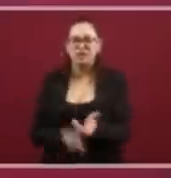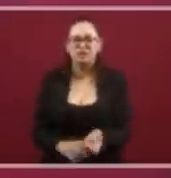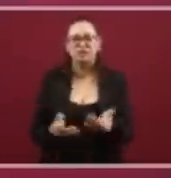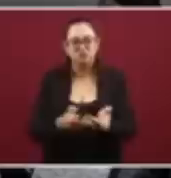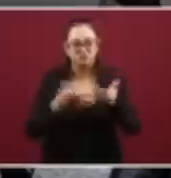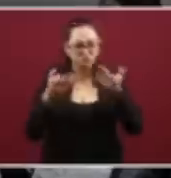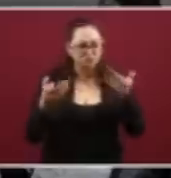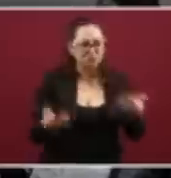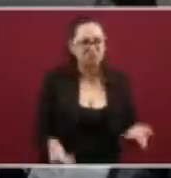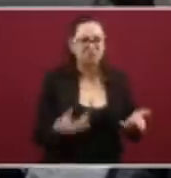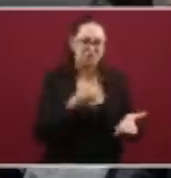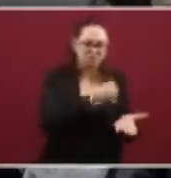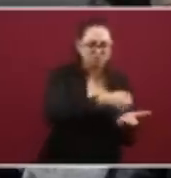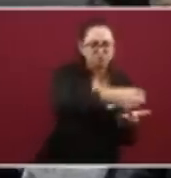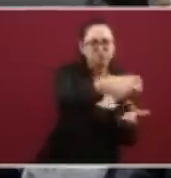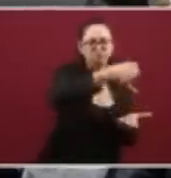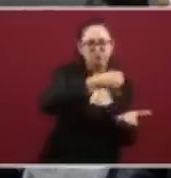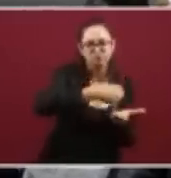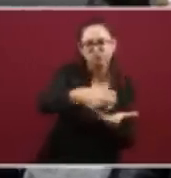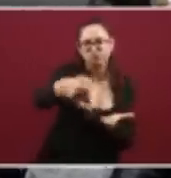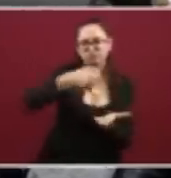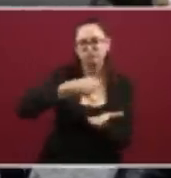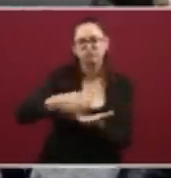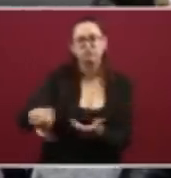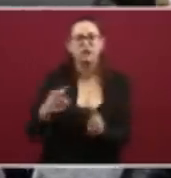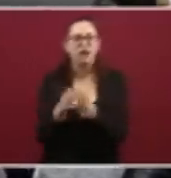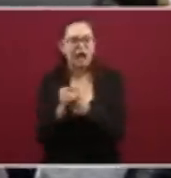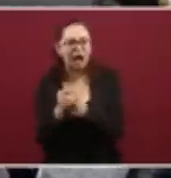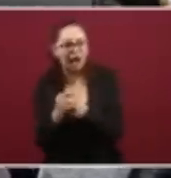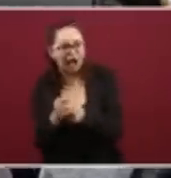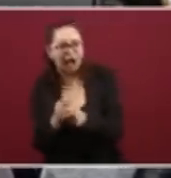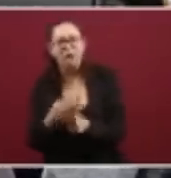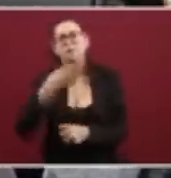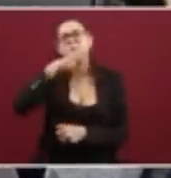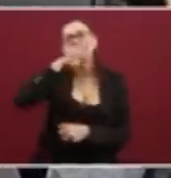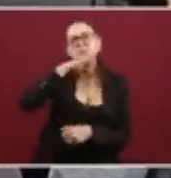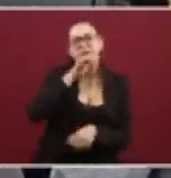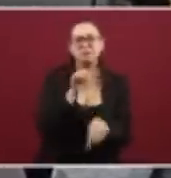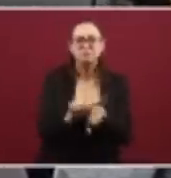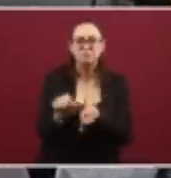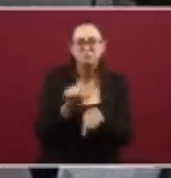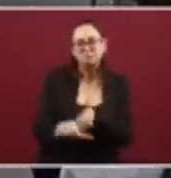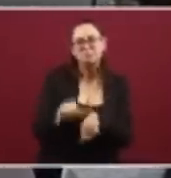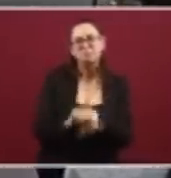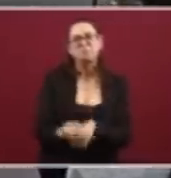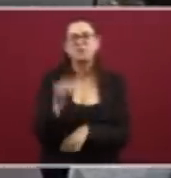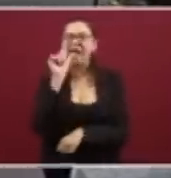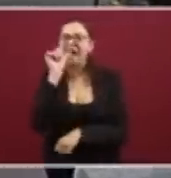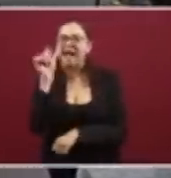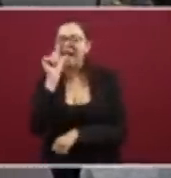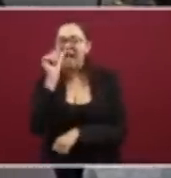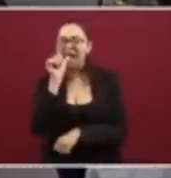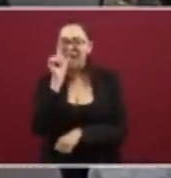de cultivo donde sembramos haba maíz papa y avena